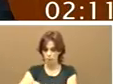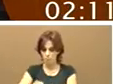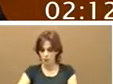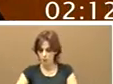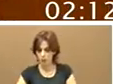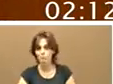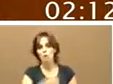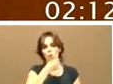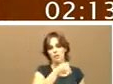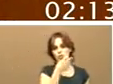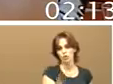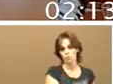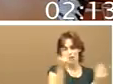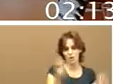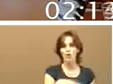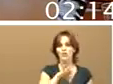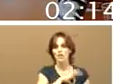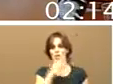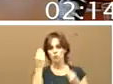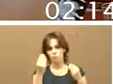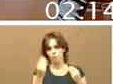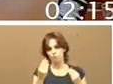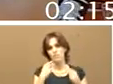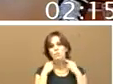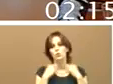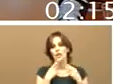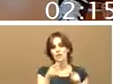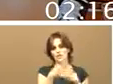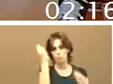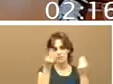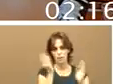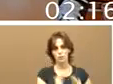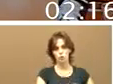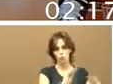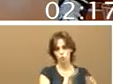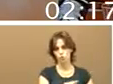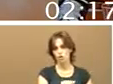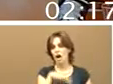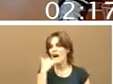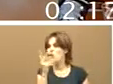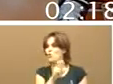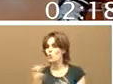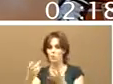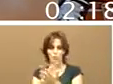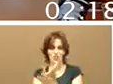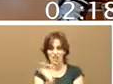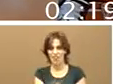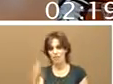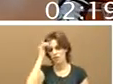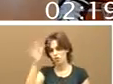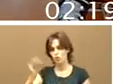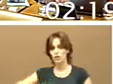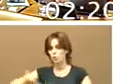ustedes ese es su pensamiento señor diputado nada nuevo bajo el sol ese es su pensamiento